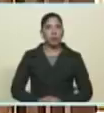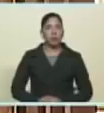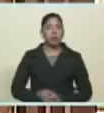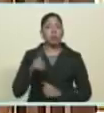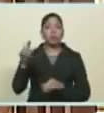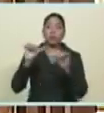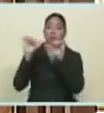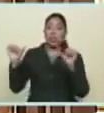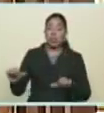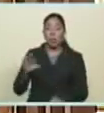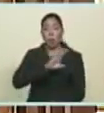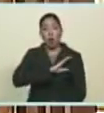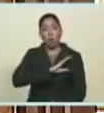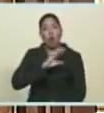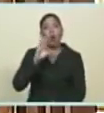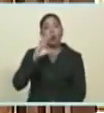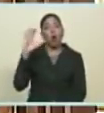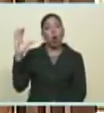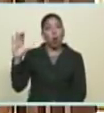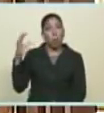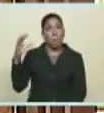Ese es el sistema electoral de Colombia.